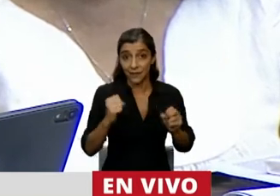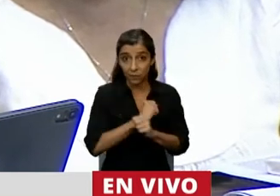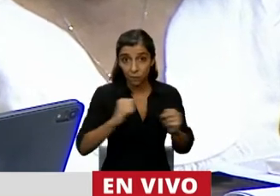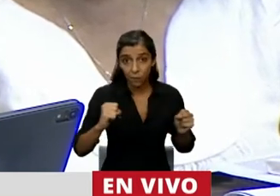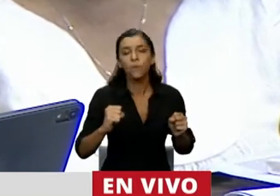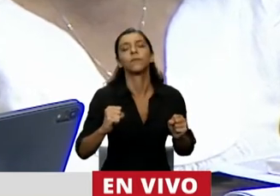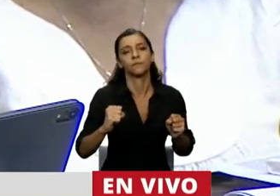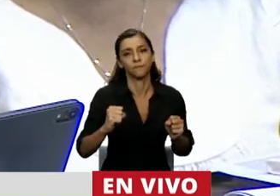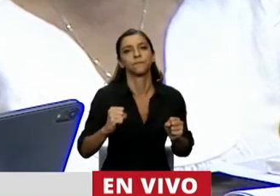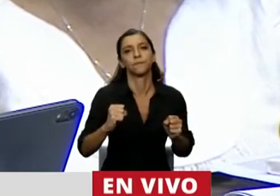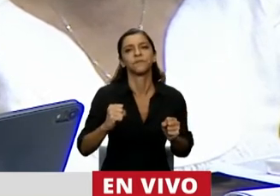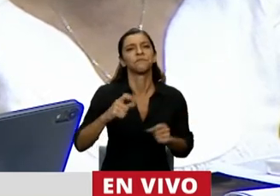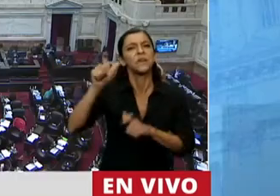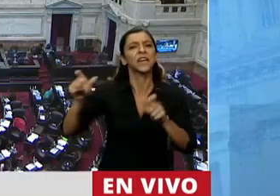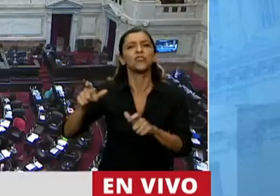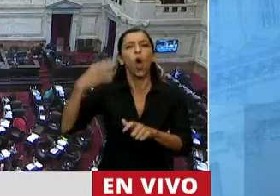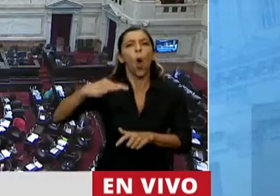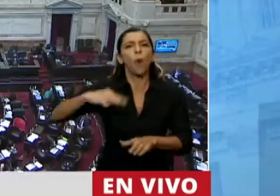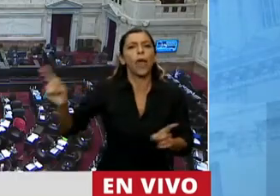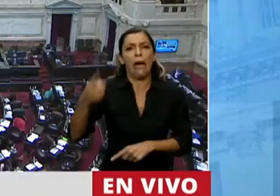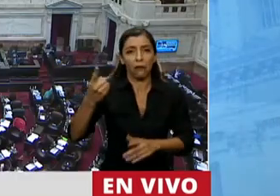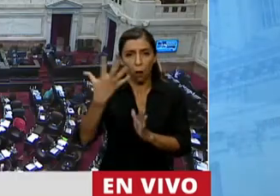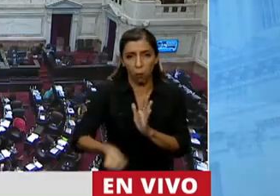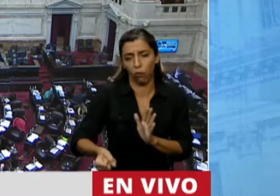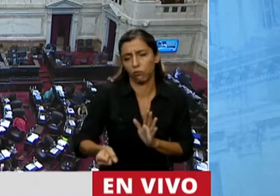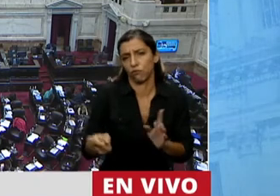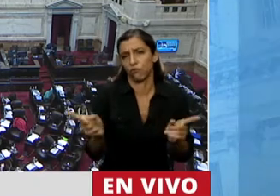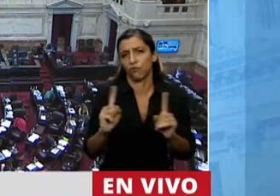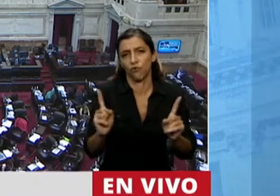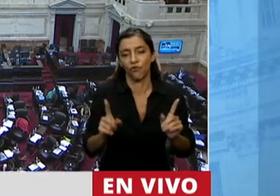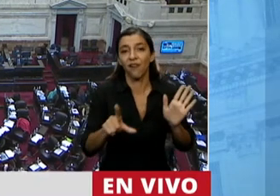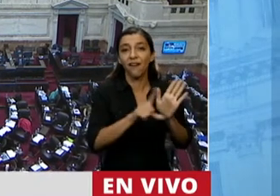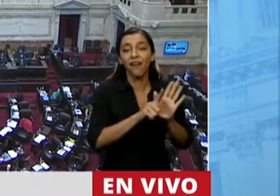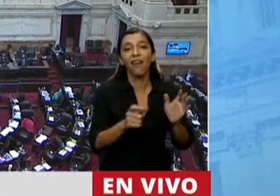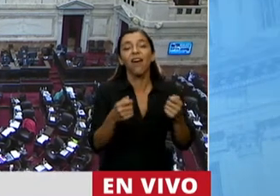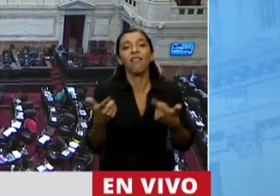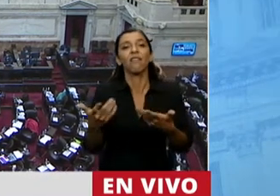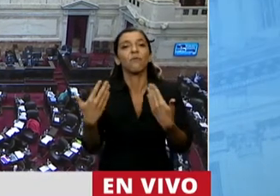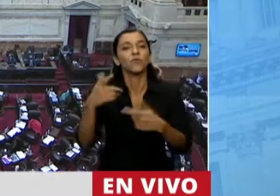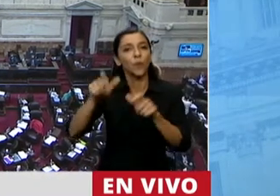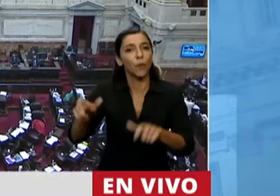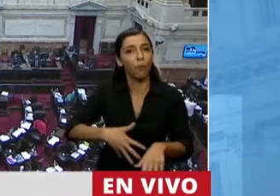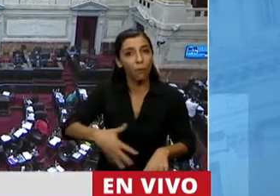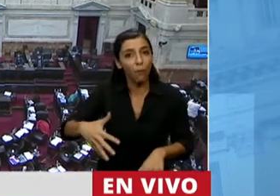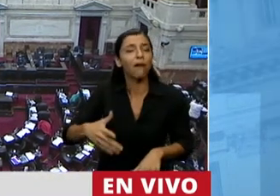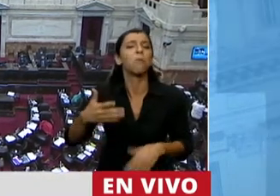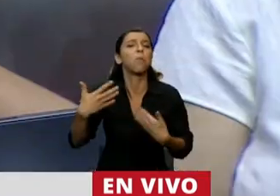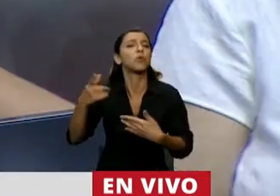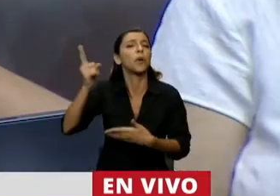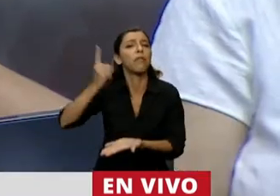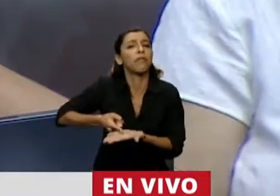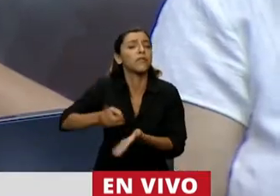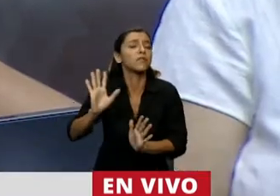estar obligado a abortar. Esta ley le da a las mujeres y a las personas gestantes el derecho de